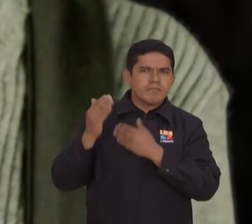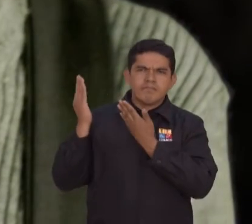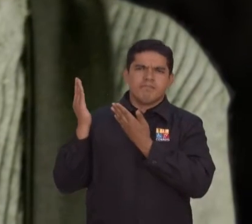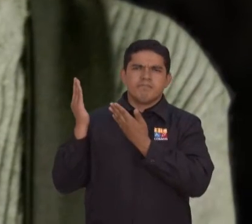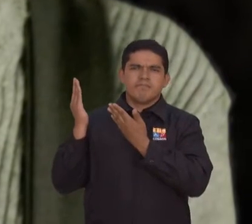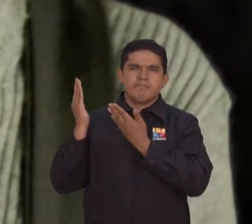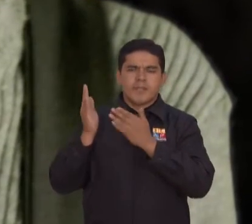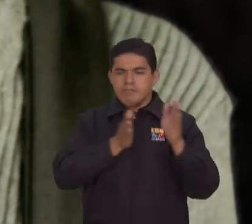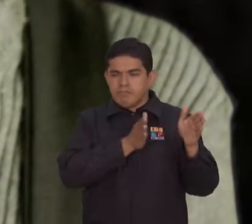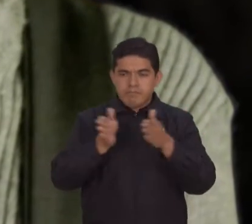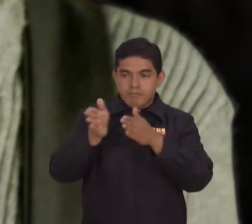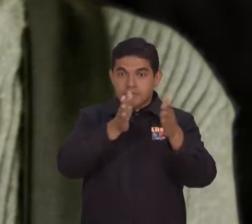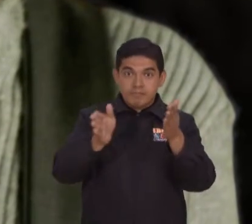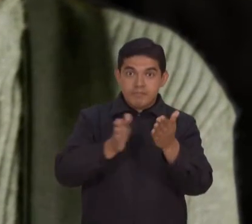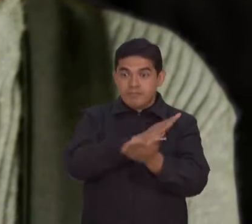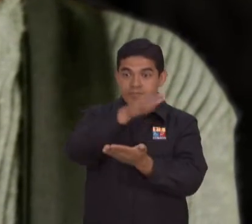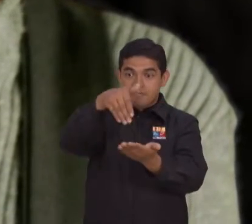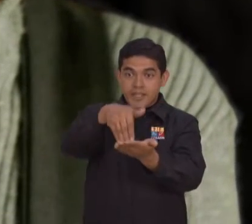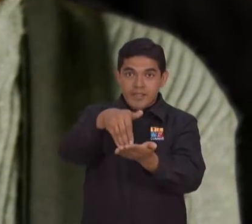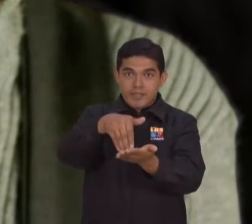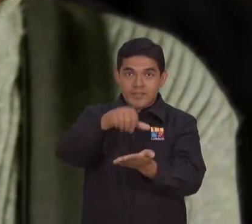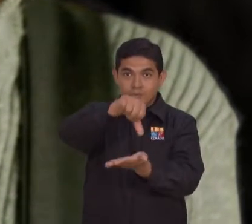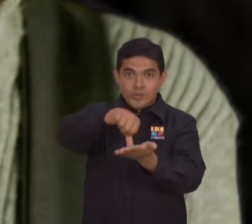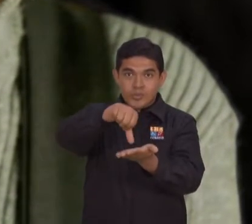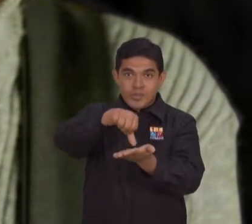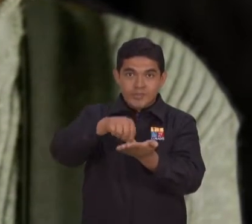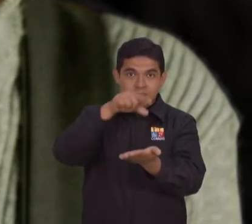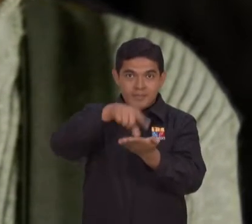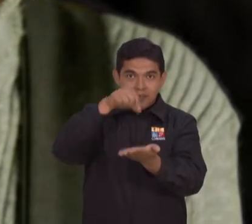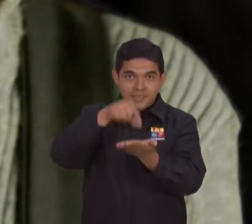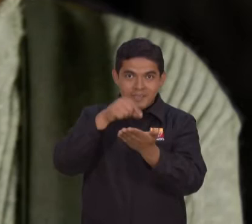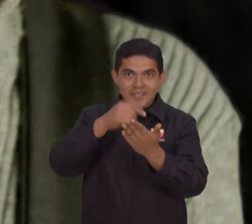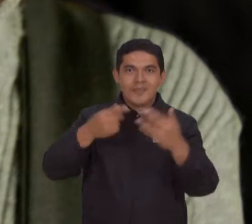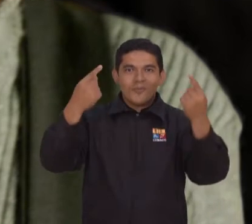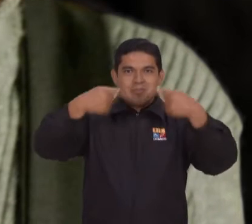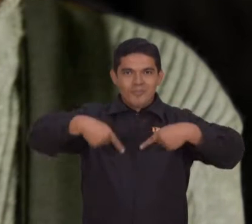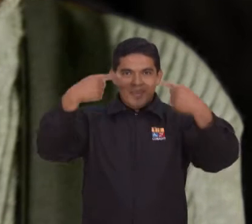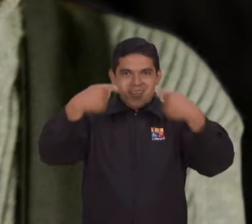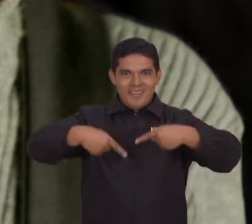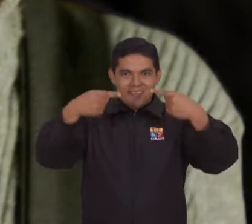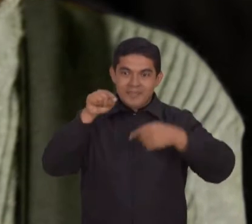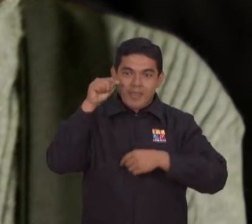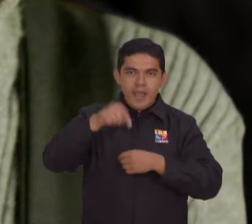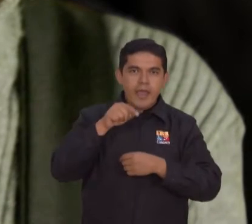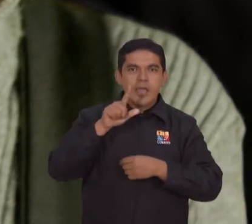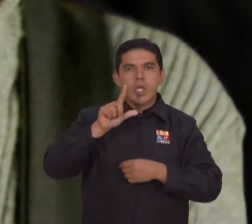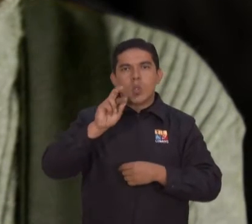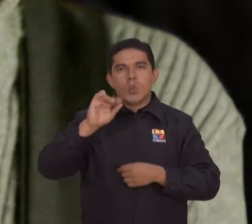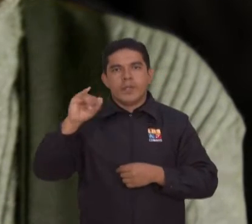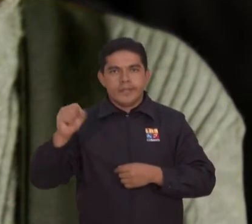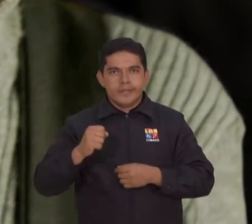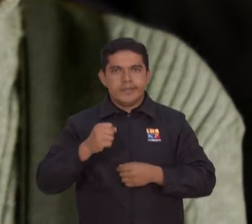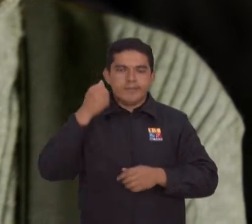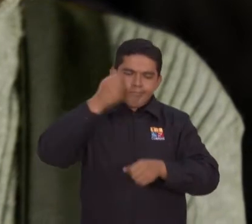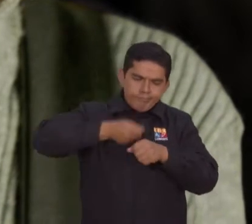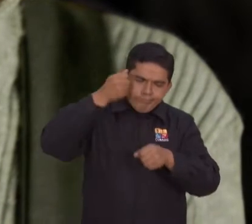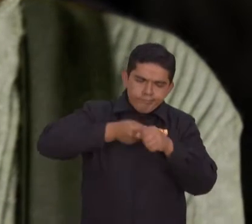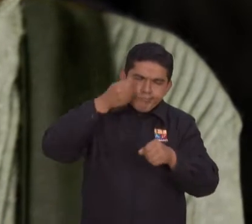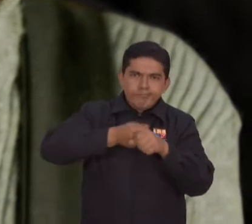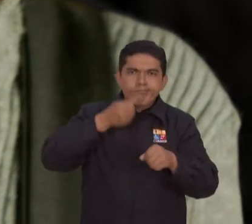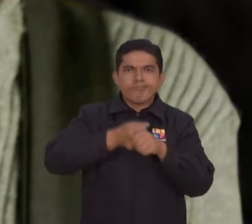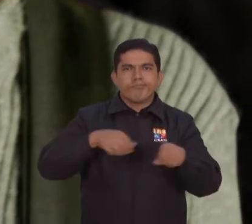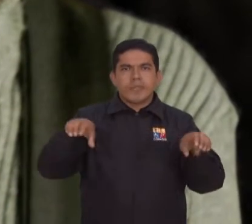Por la carretera para llegar a Ciudad Quinde hay un peaje, y dentro del peaje está Luis, un artesano que perdió su zapatería.